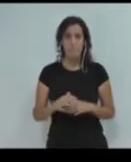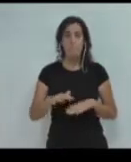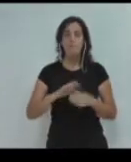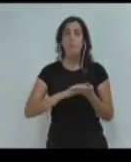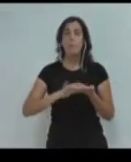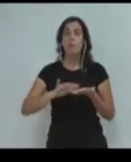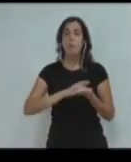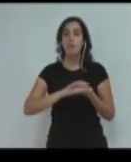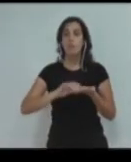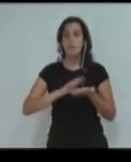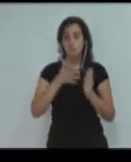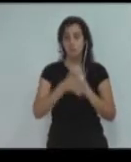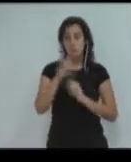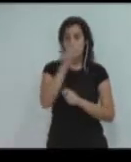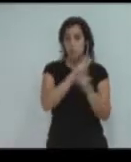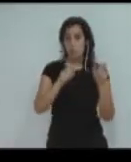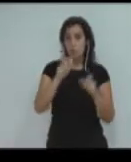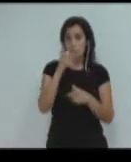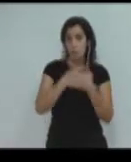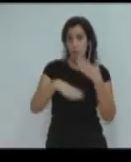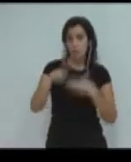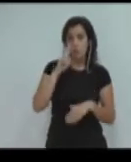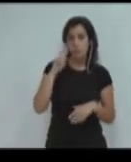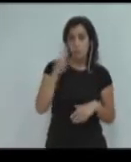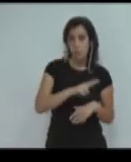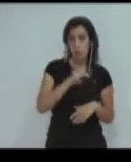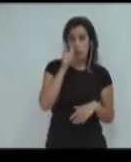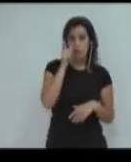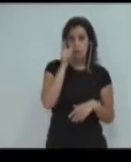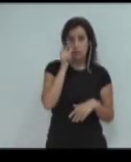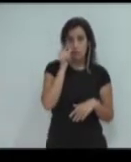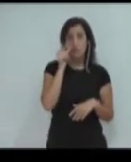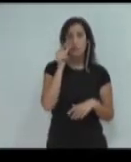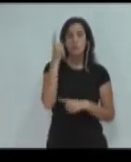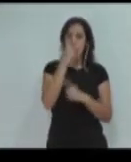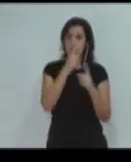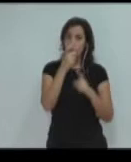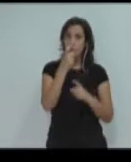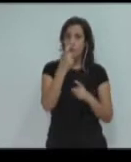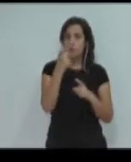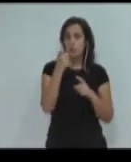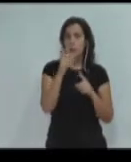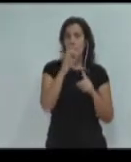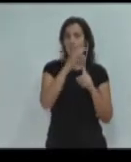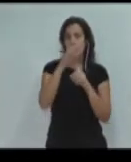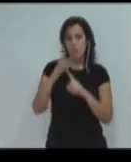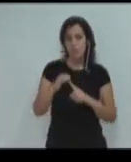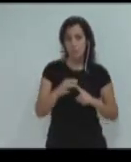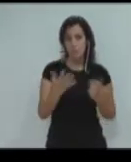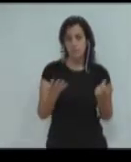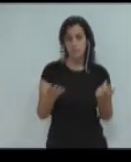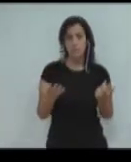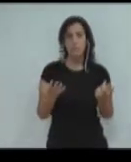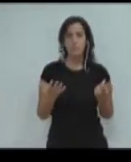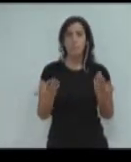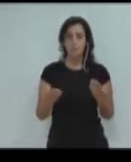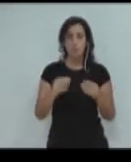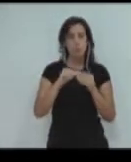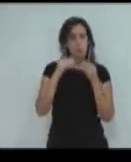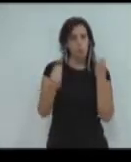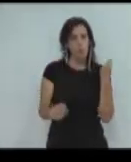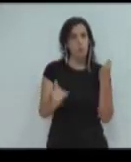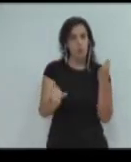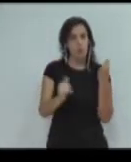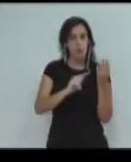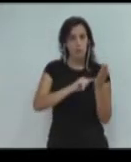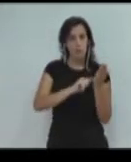todo el tema, las personas con discapacidad visual necesitan una señalética, no todo, y hay una documentación que también